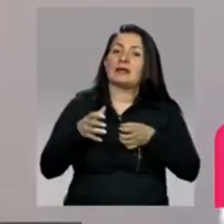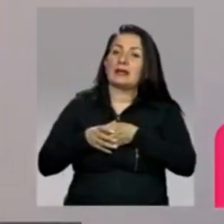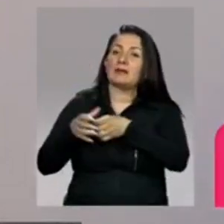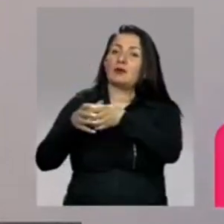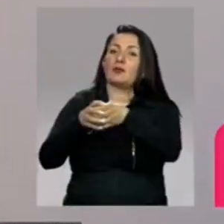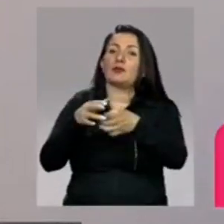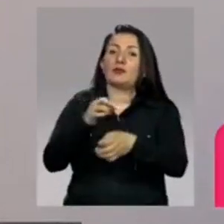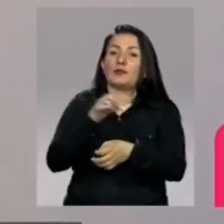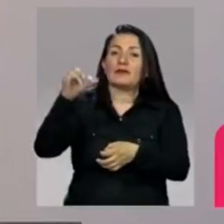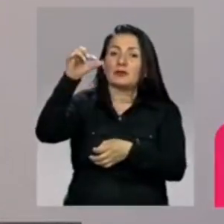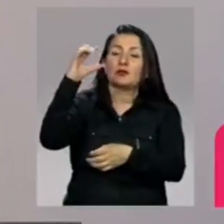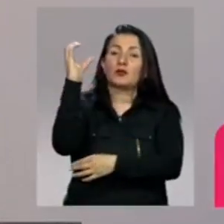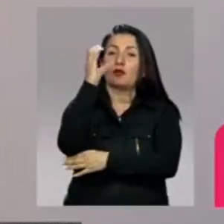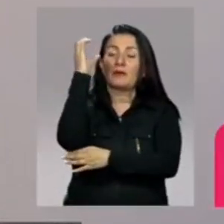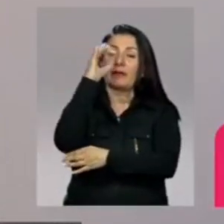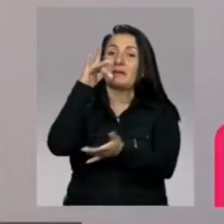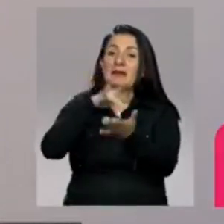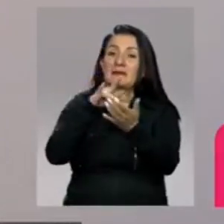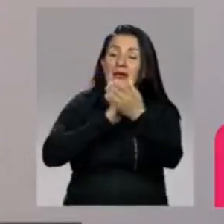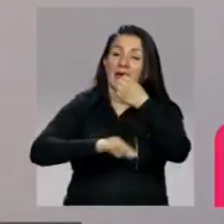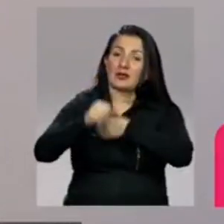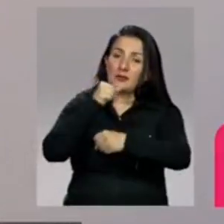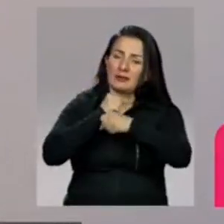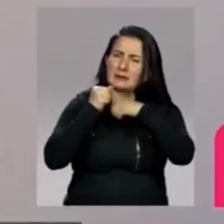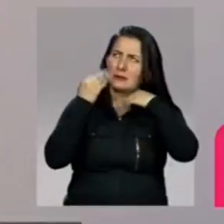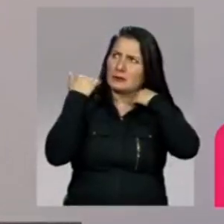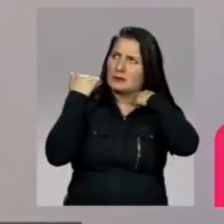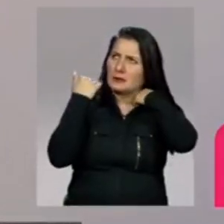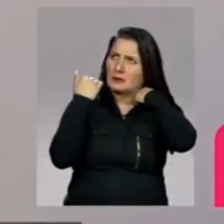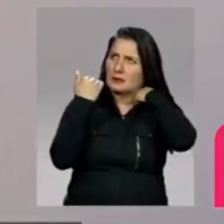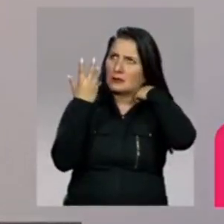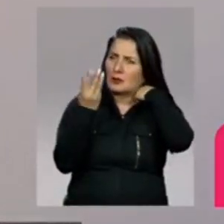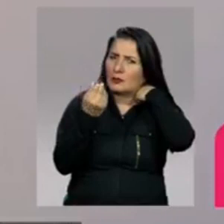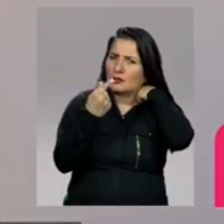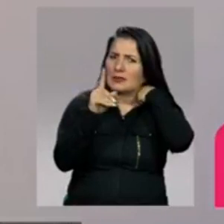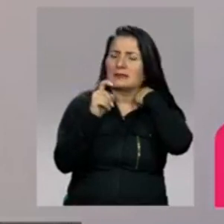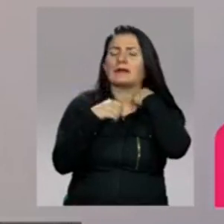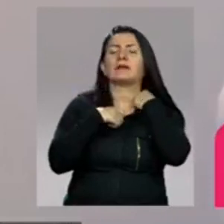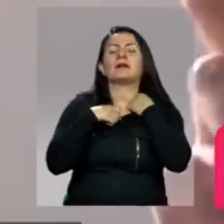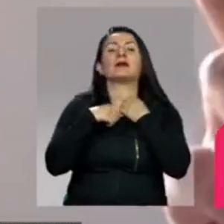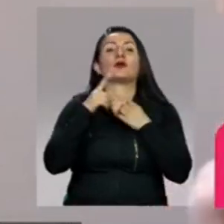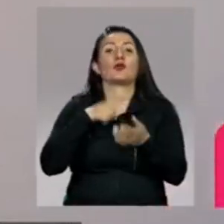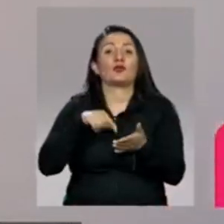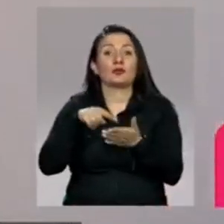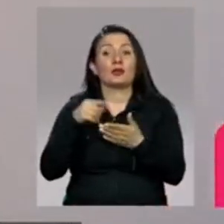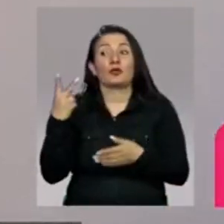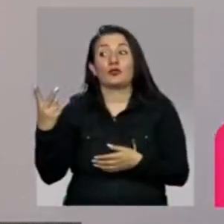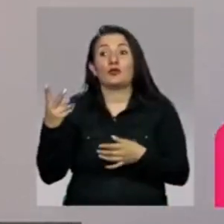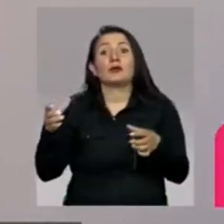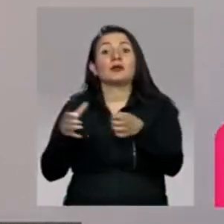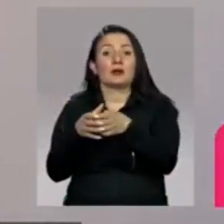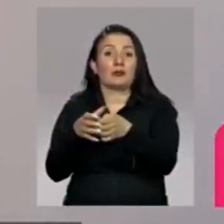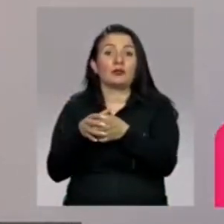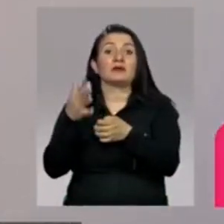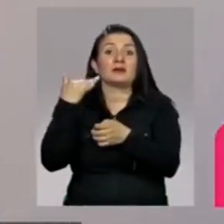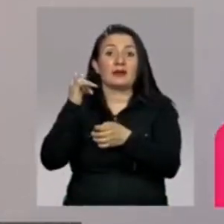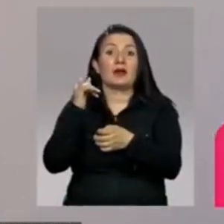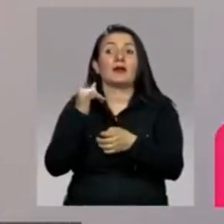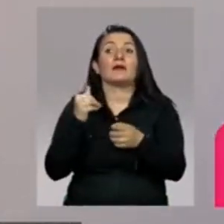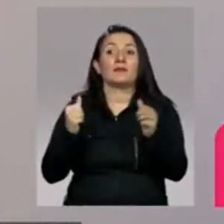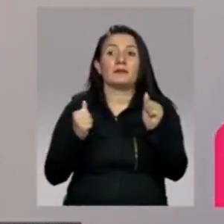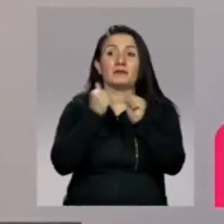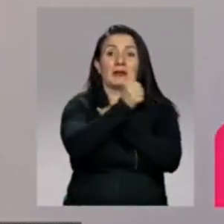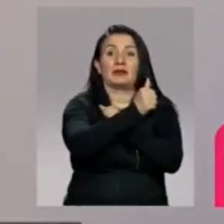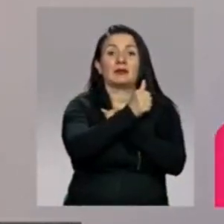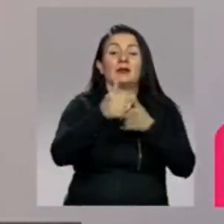fútbol profesional colombiano que participaron el año pasado, si no estoy mal, fueron 17, tienen contrato. Y esos 2 equipos fueron los 2 que estuvieron o estuvimos en